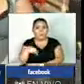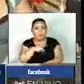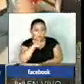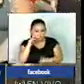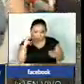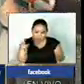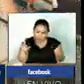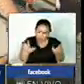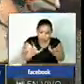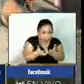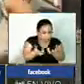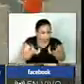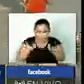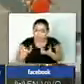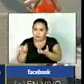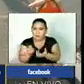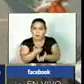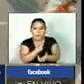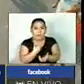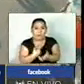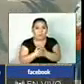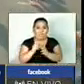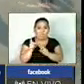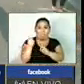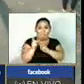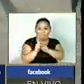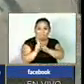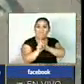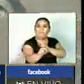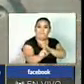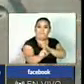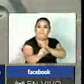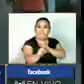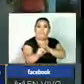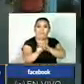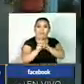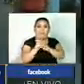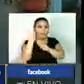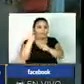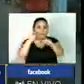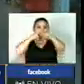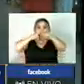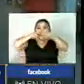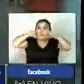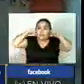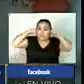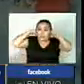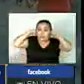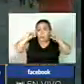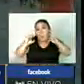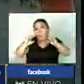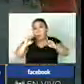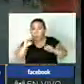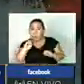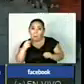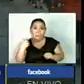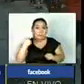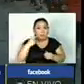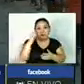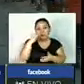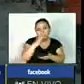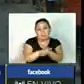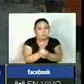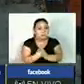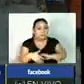concentraciones de personas, no guardar la distancia, no utilizar mascarilla e incumplir las medidas higiénicas